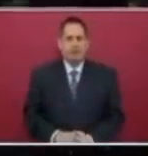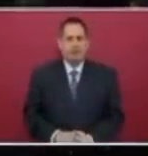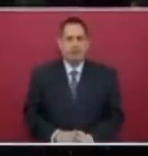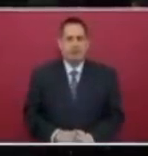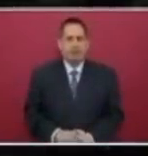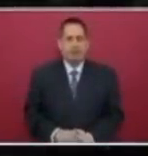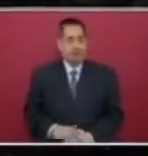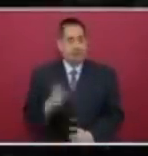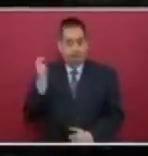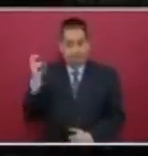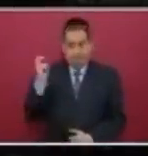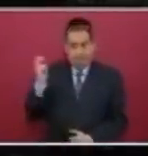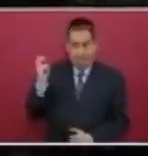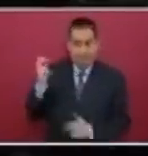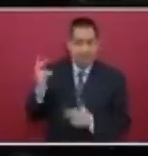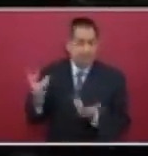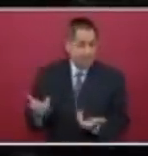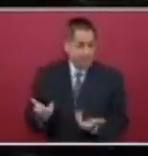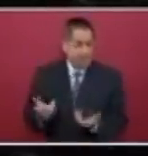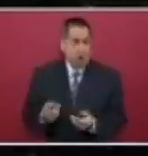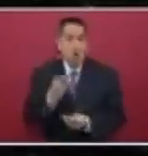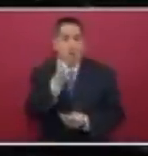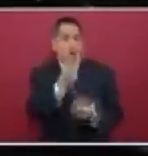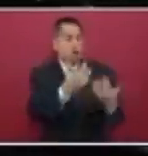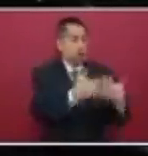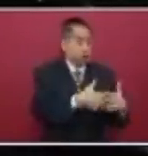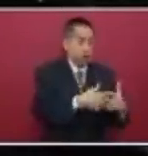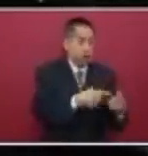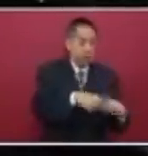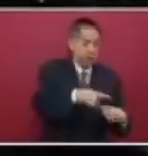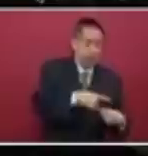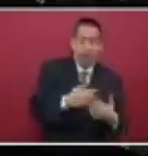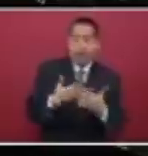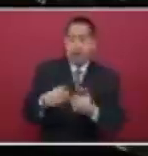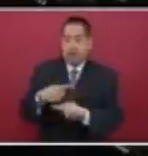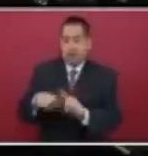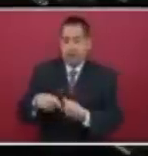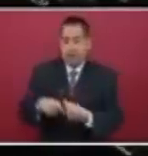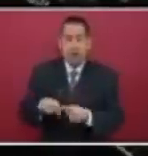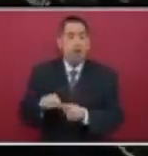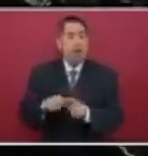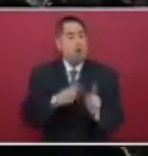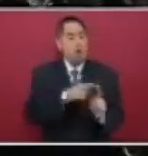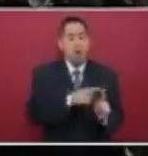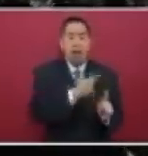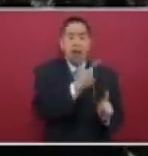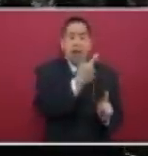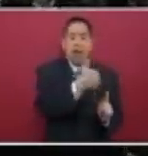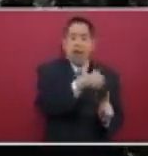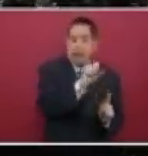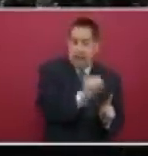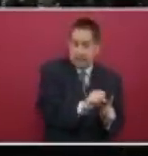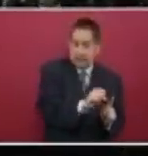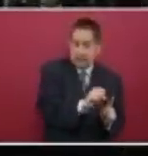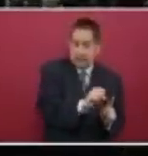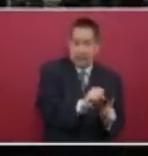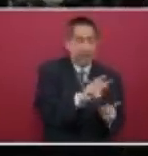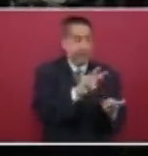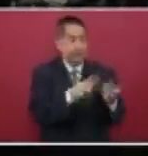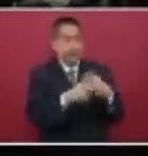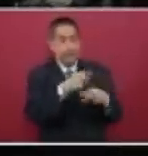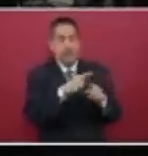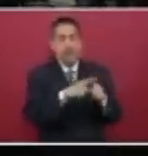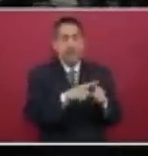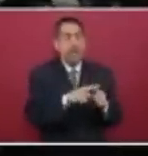la planta funciona entonces con dos turbinas una turbina de gas que se alimenta justamente del gasoducto que previene del